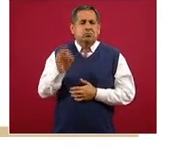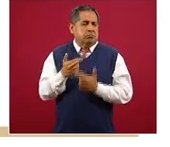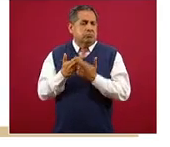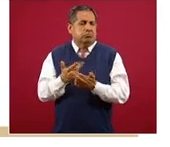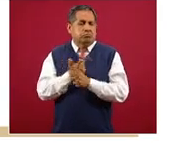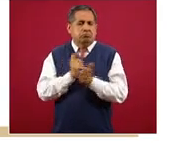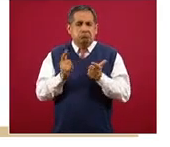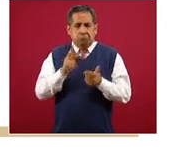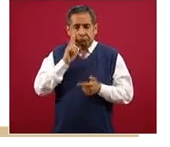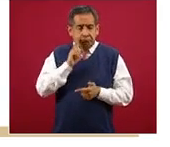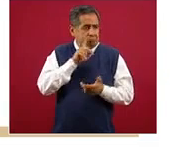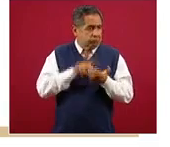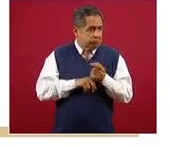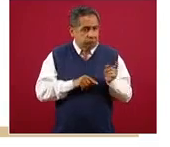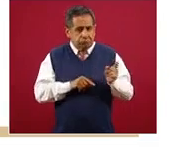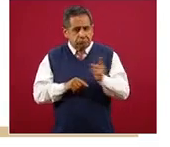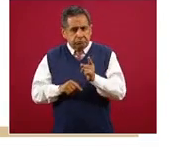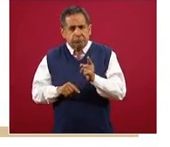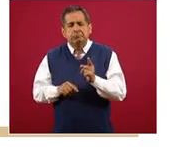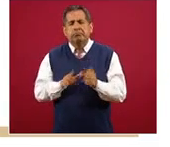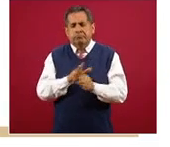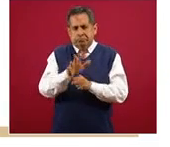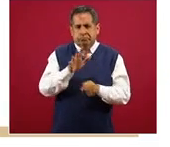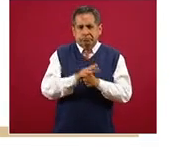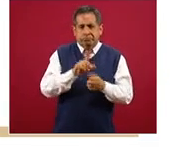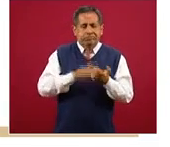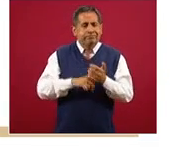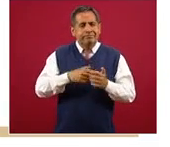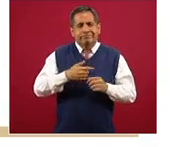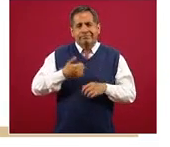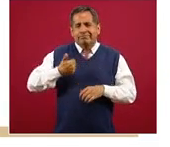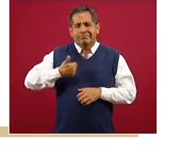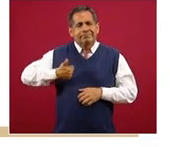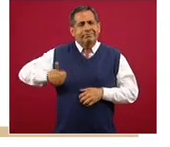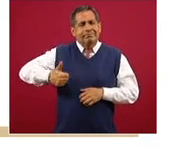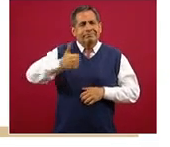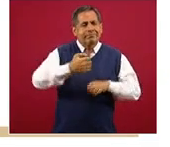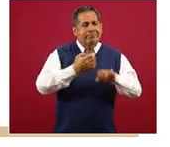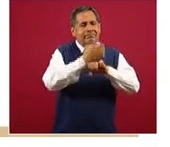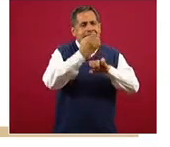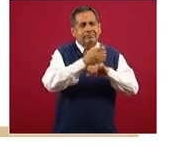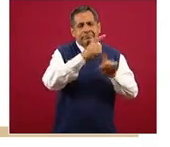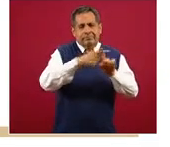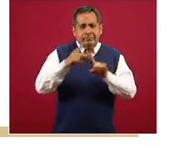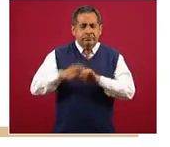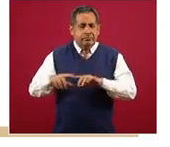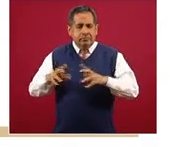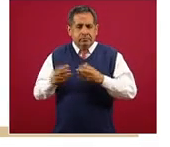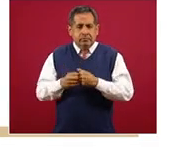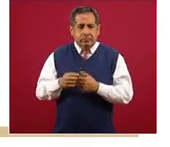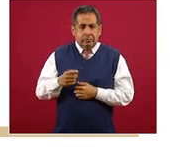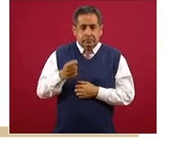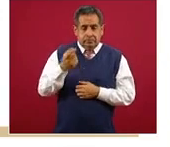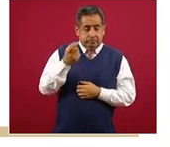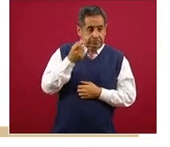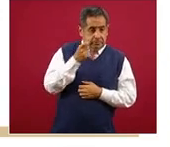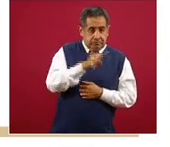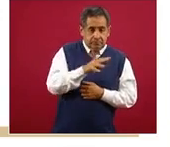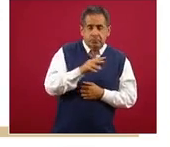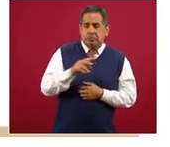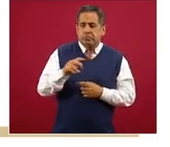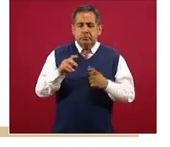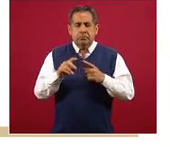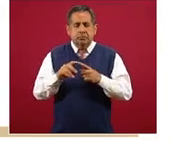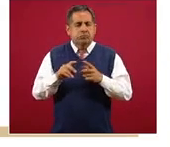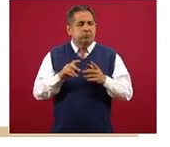y podemos ver la ocupación y disponibilidad para cada una de las entidades federativas. 29 de 32 tienen al